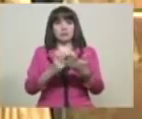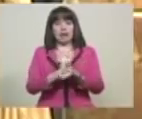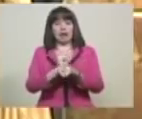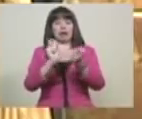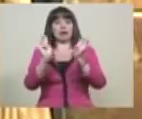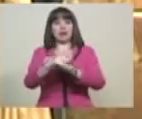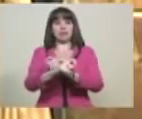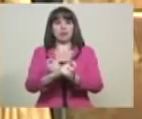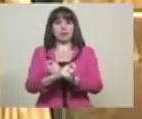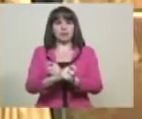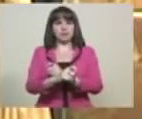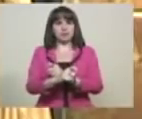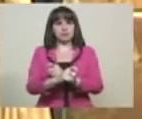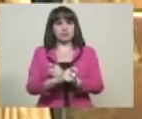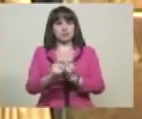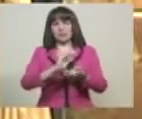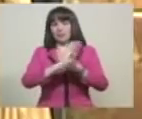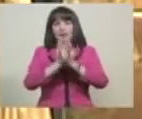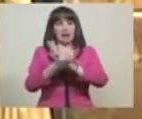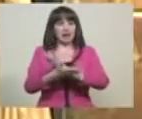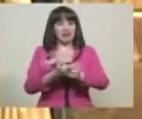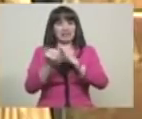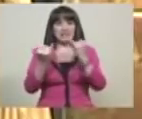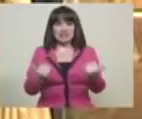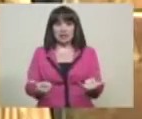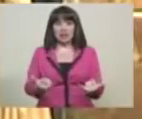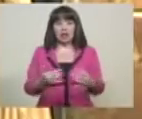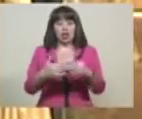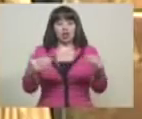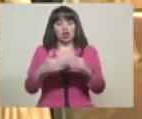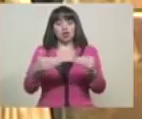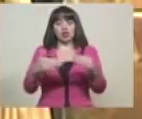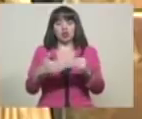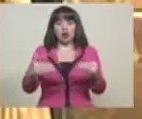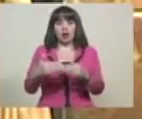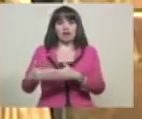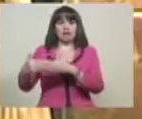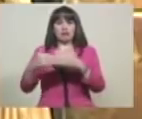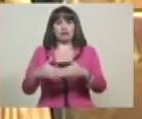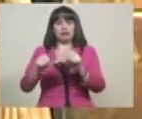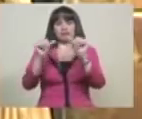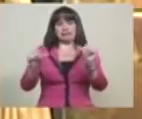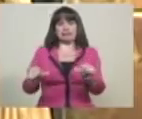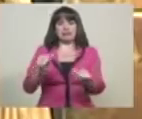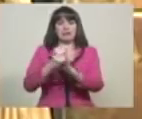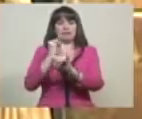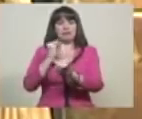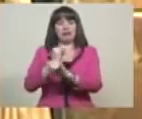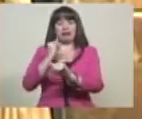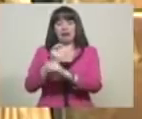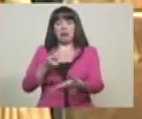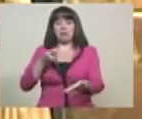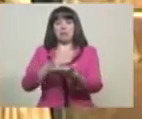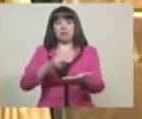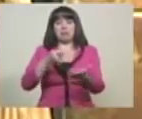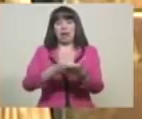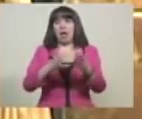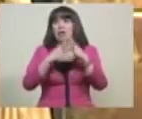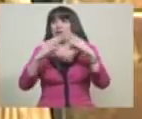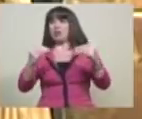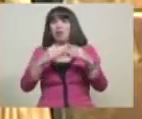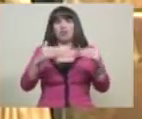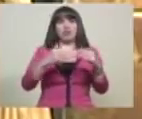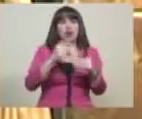sustituir y a acabar el dólar criminal y el sistema de fijación y dolarización